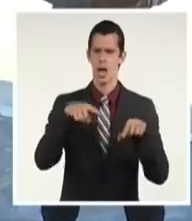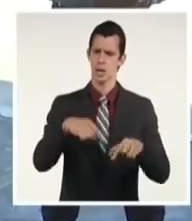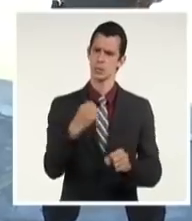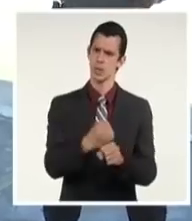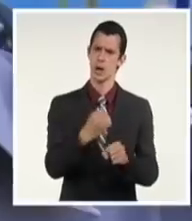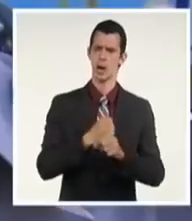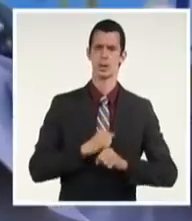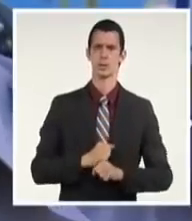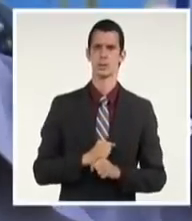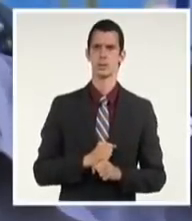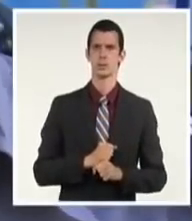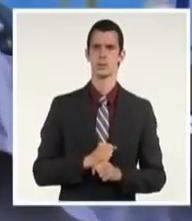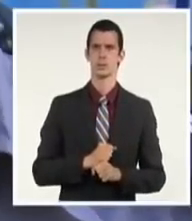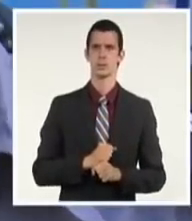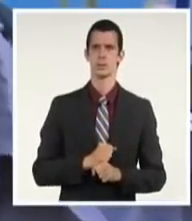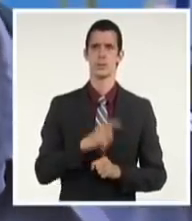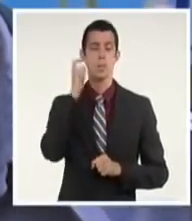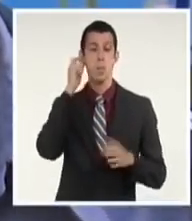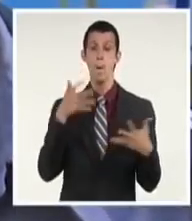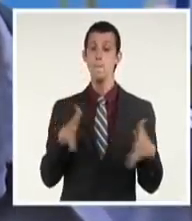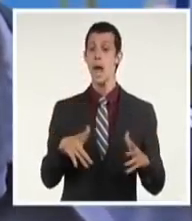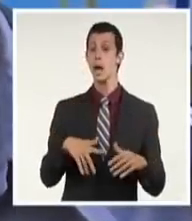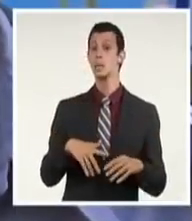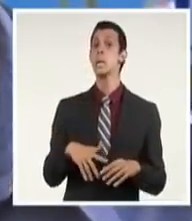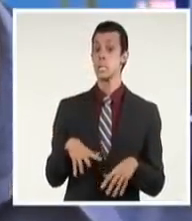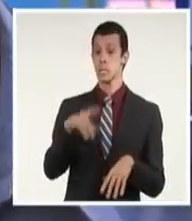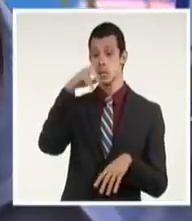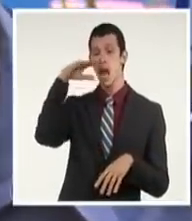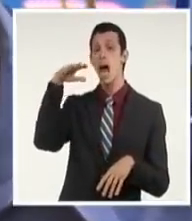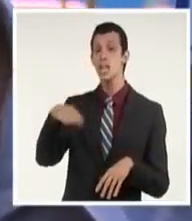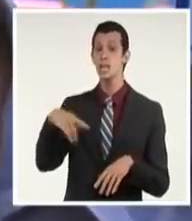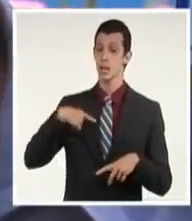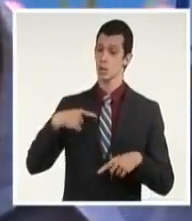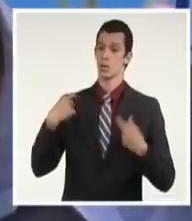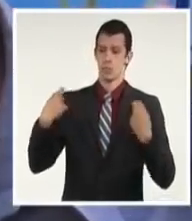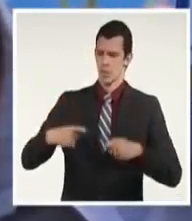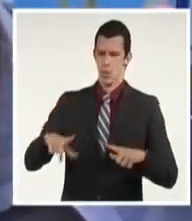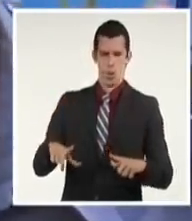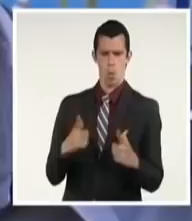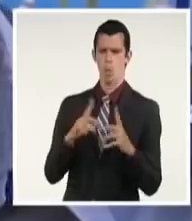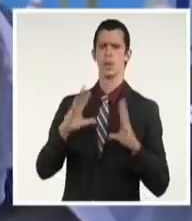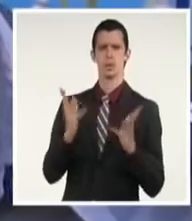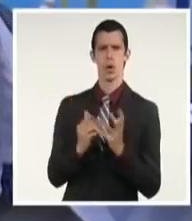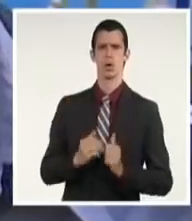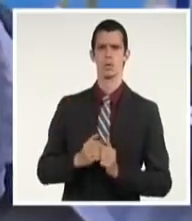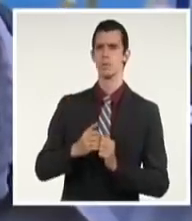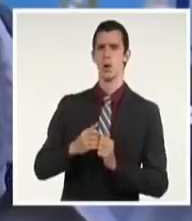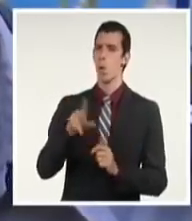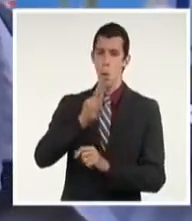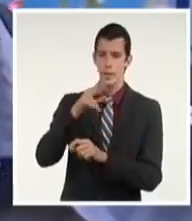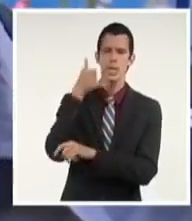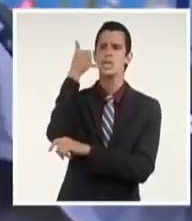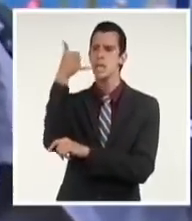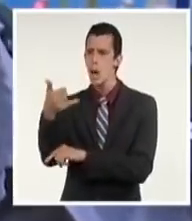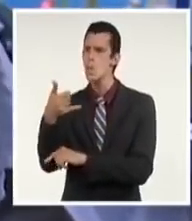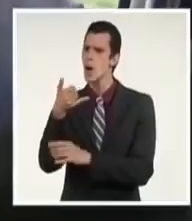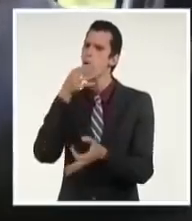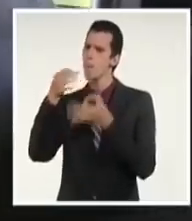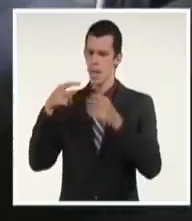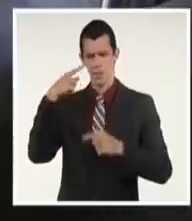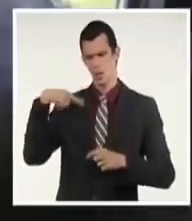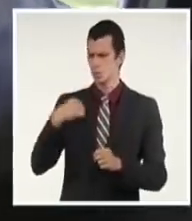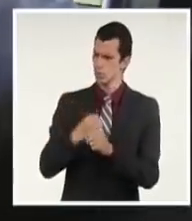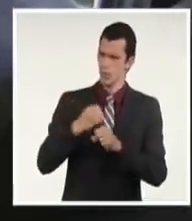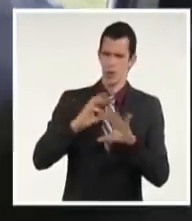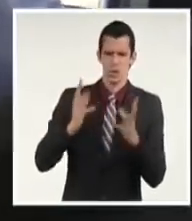temores por su hija. Pero yo tengo un deber que cumplir. Voy a seguir siendo oficial de la PNR con mucho